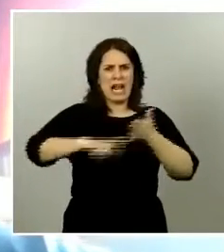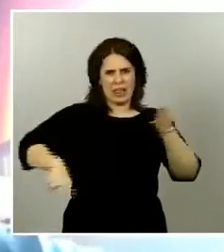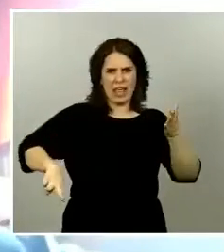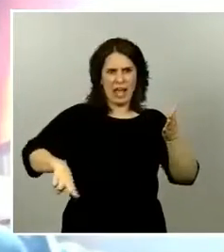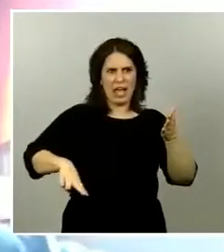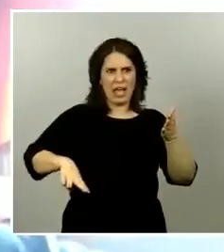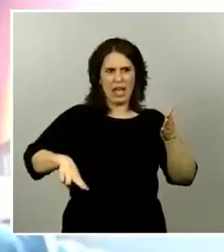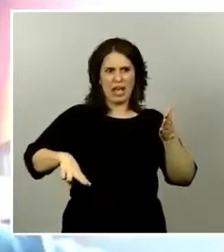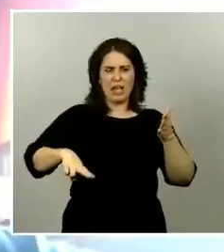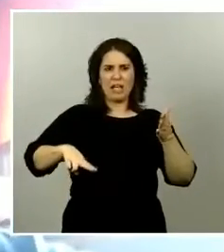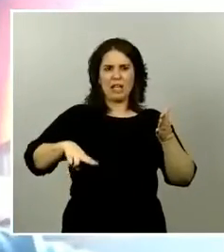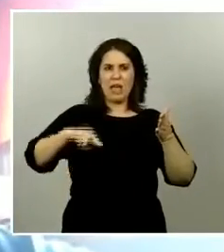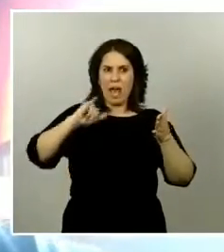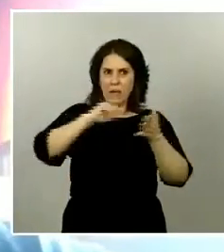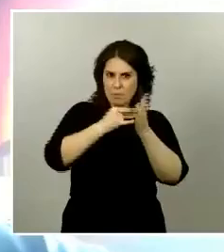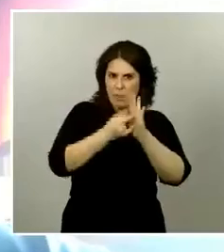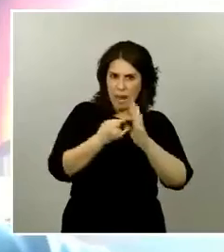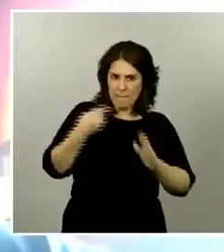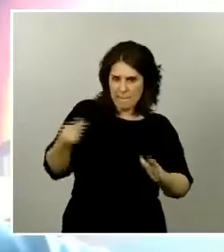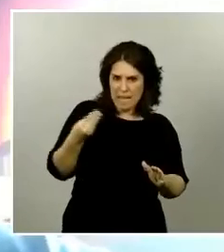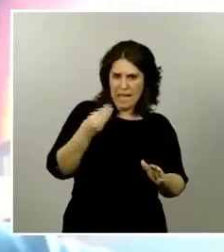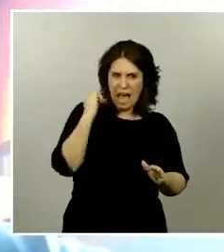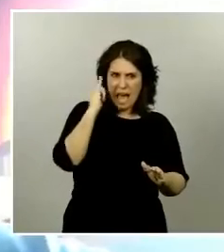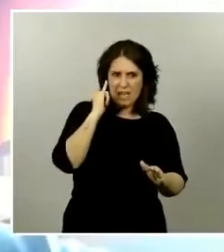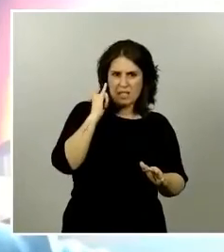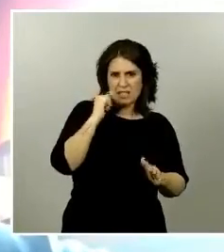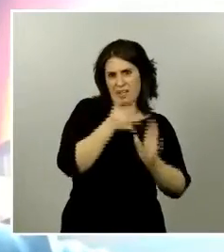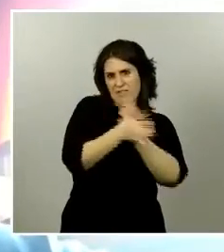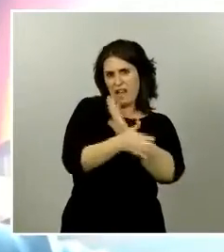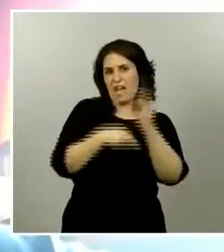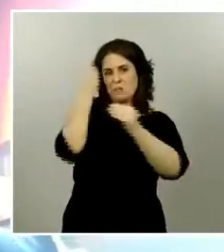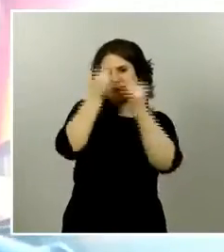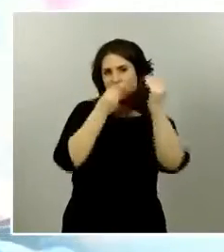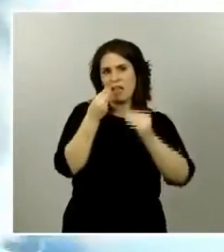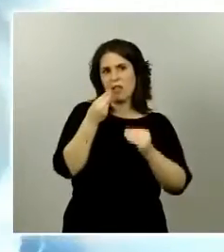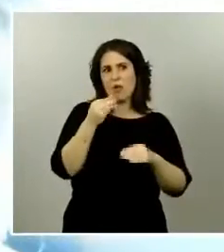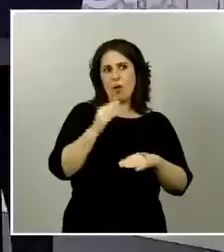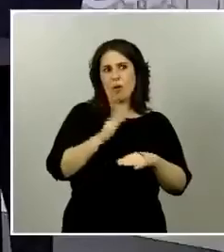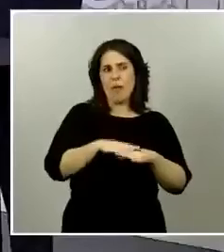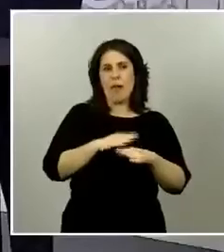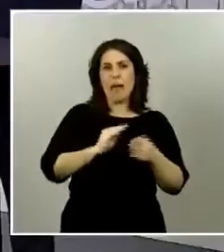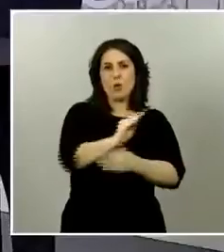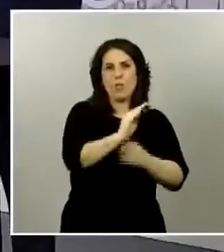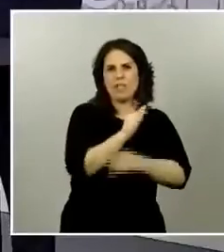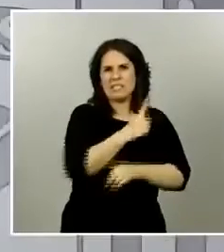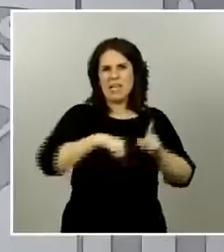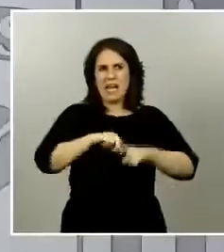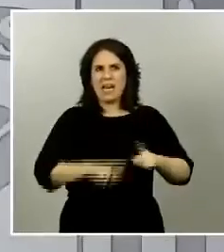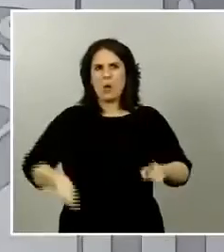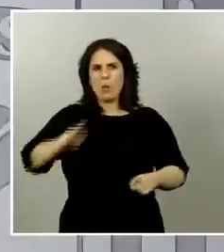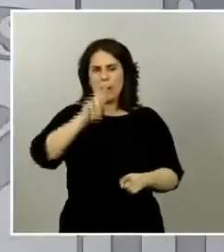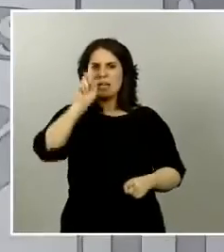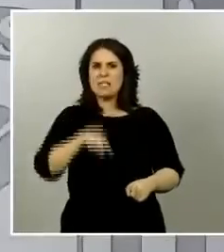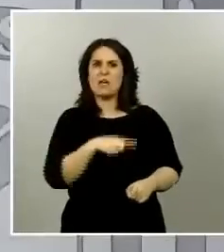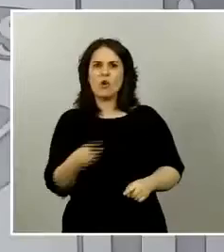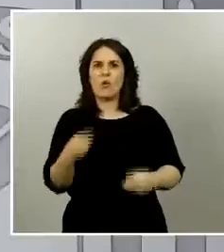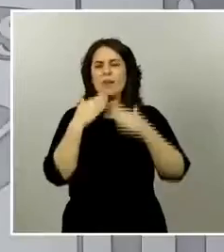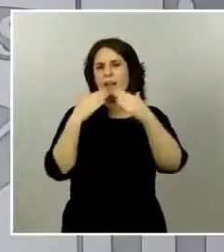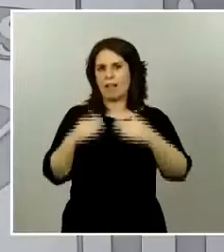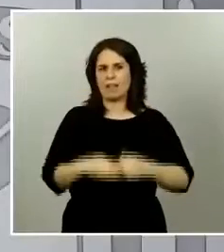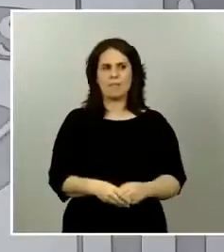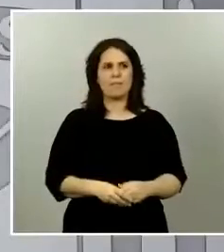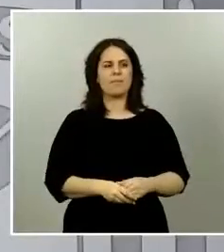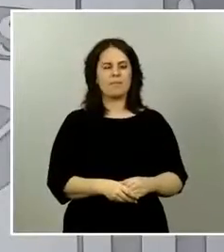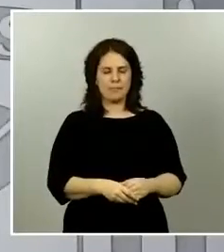mayoritaria como es Bankia. ¿Tienen algún plan B para poder recuperar parte de las ayudas que recibió esta